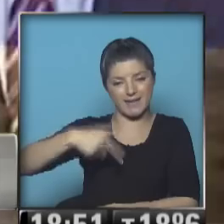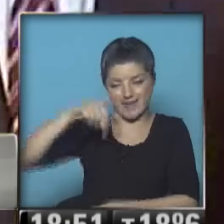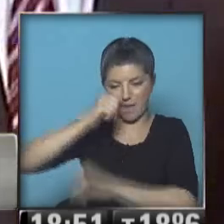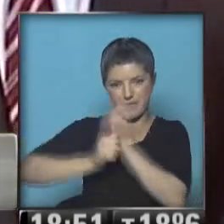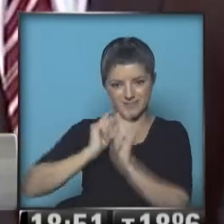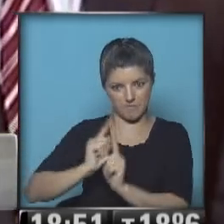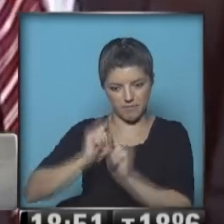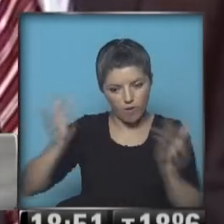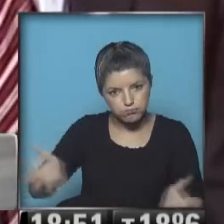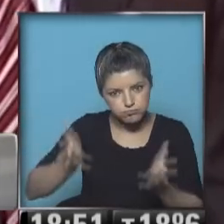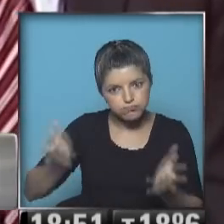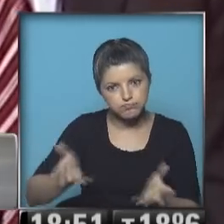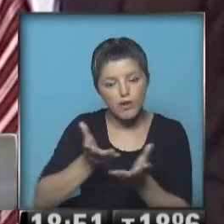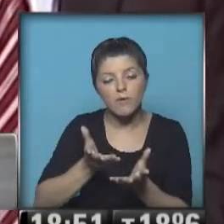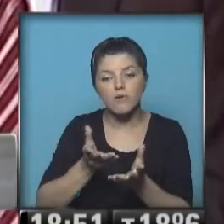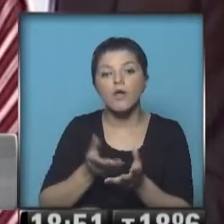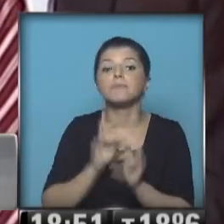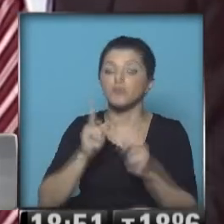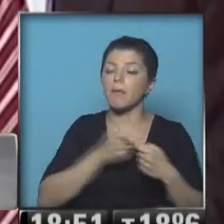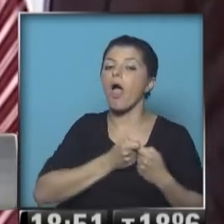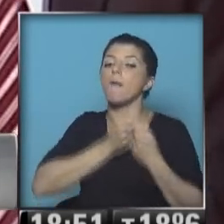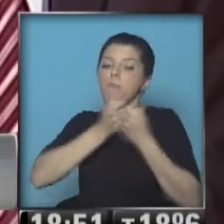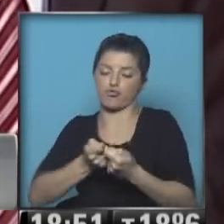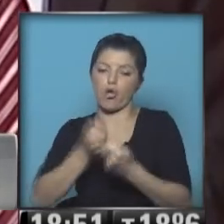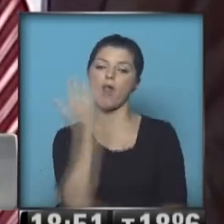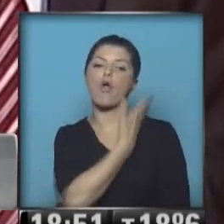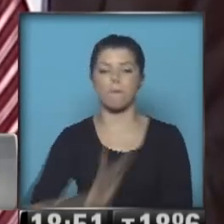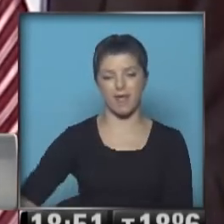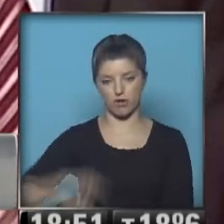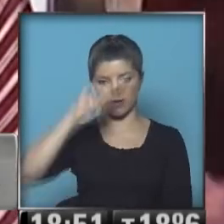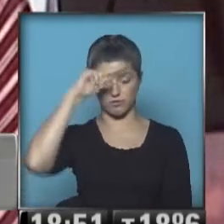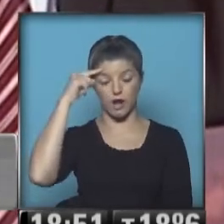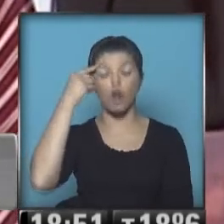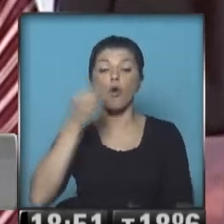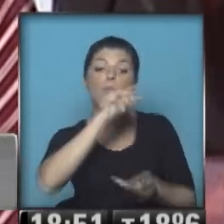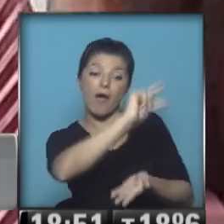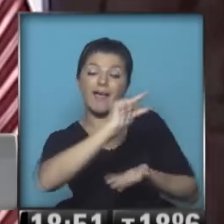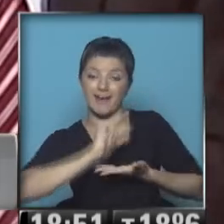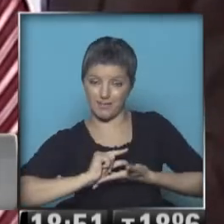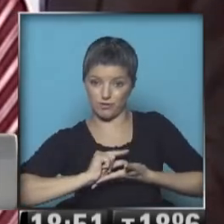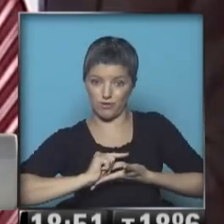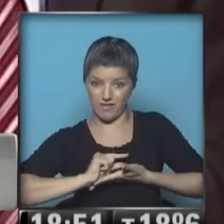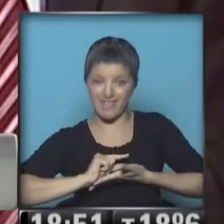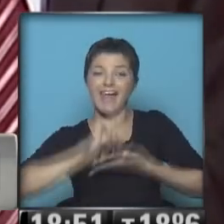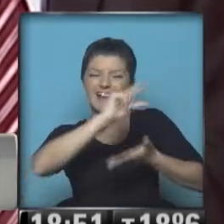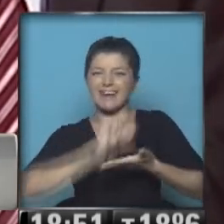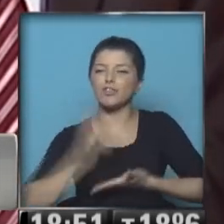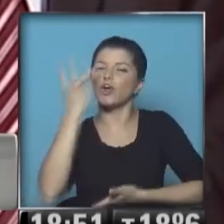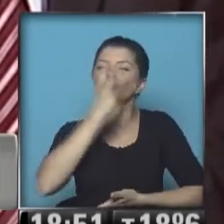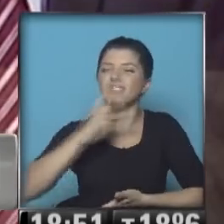empresa adelante con un fuerte apoyo del Gobierno Nacional a través de un crédito, del crédito del Bicentenario